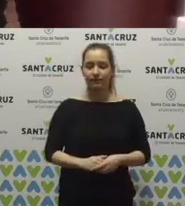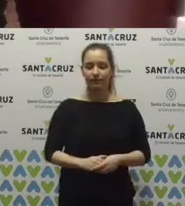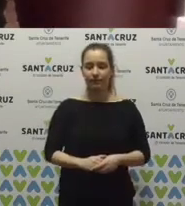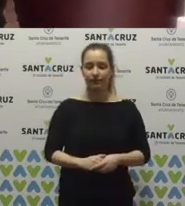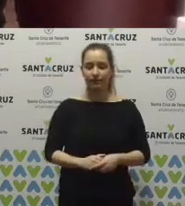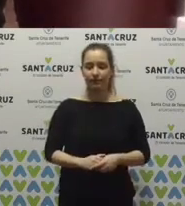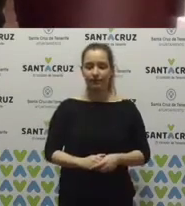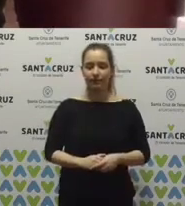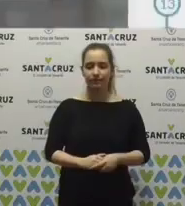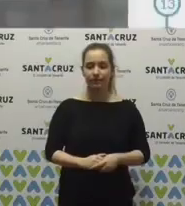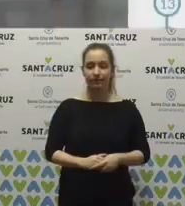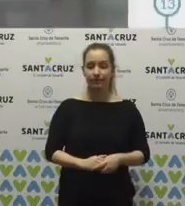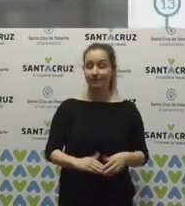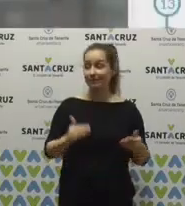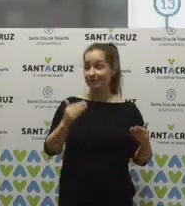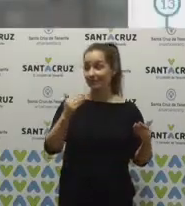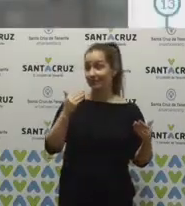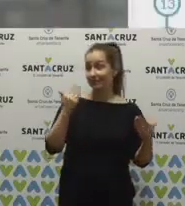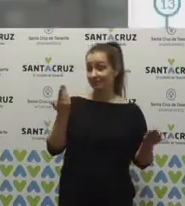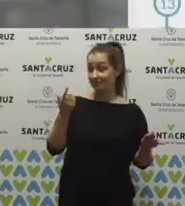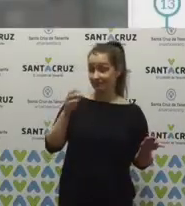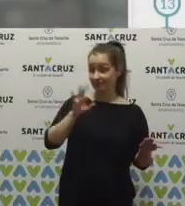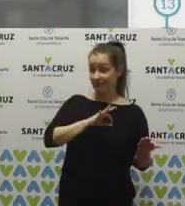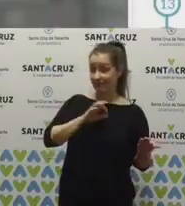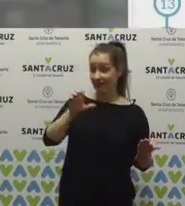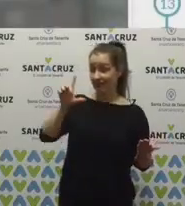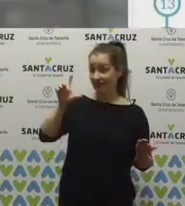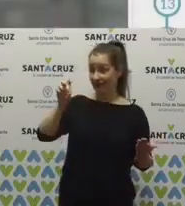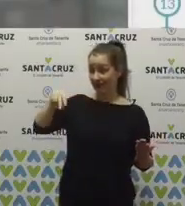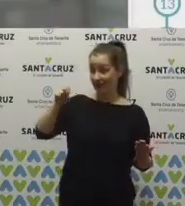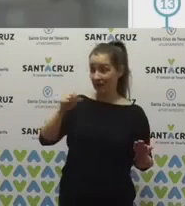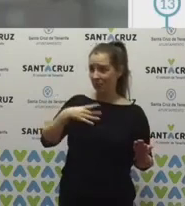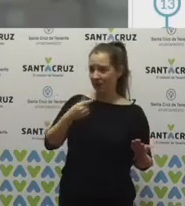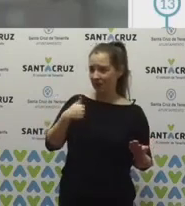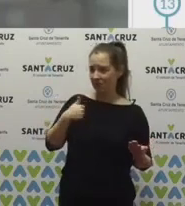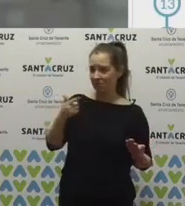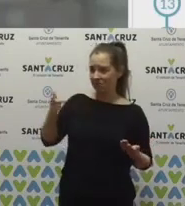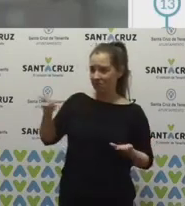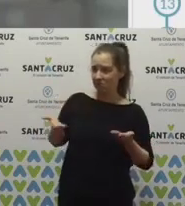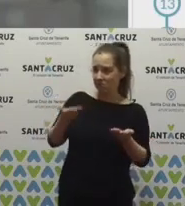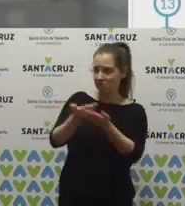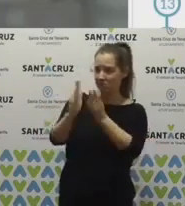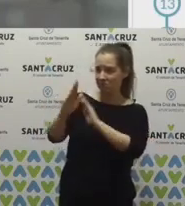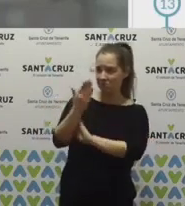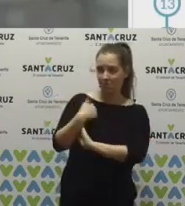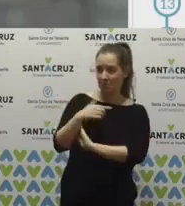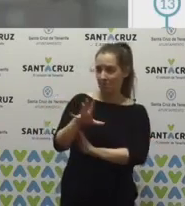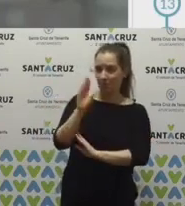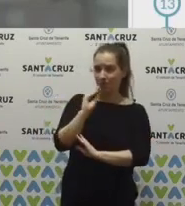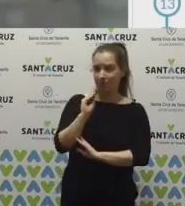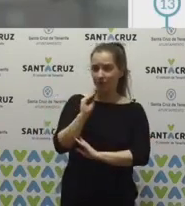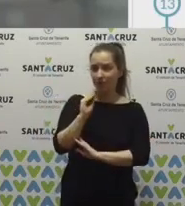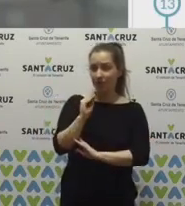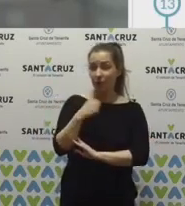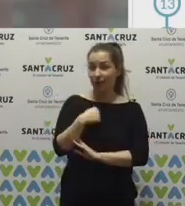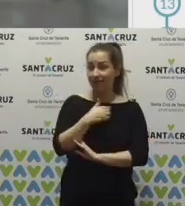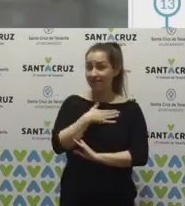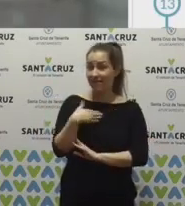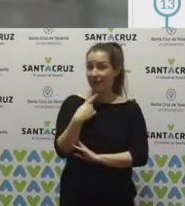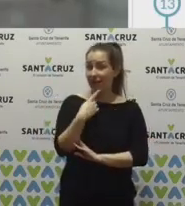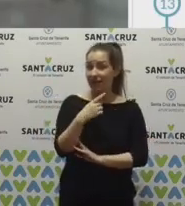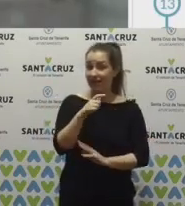mañana decirles que normalmente la moción que se pretende en los niños de inglés que vive